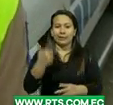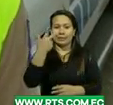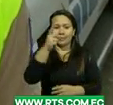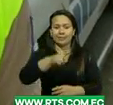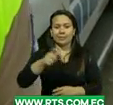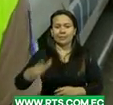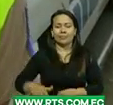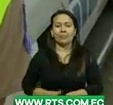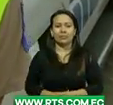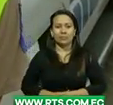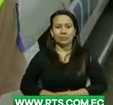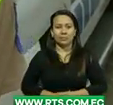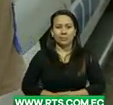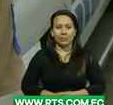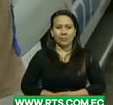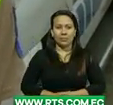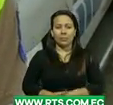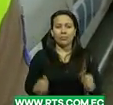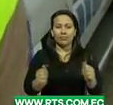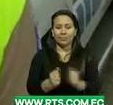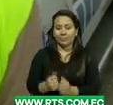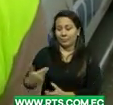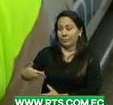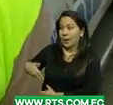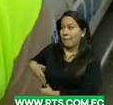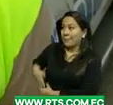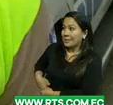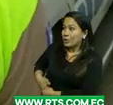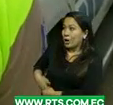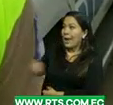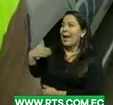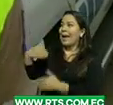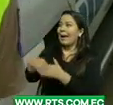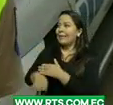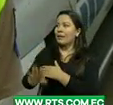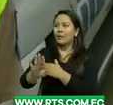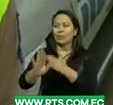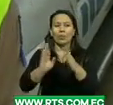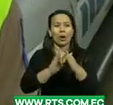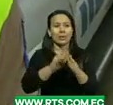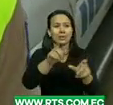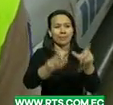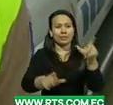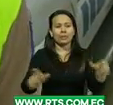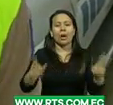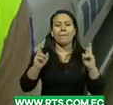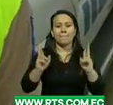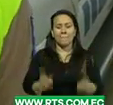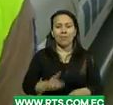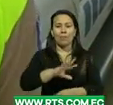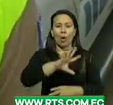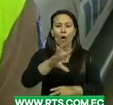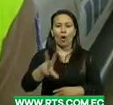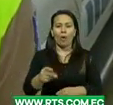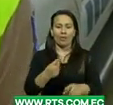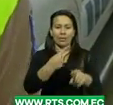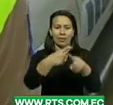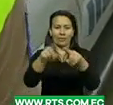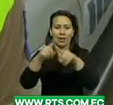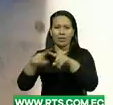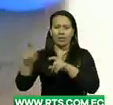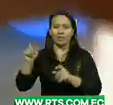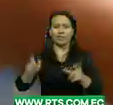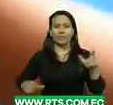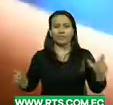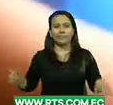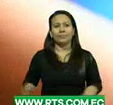procedencia con arma de fuego, ingresan a su vivienda, los mismos que proceden a sustraerse artículos de los señores.